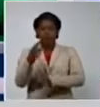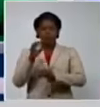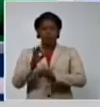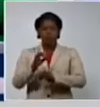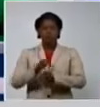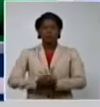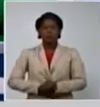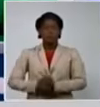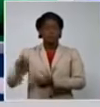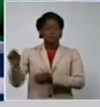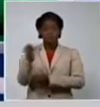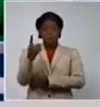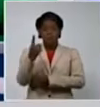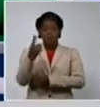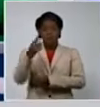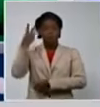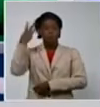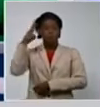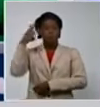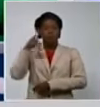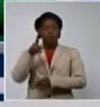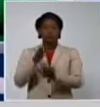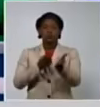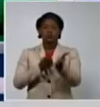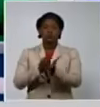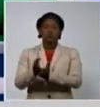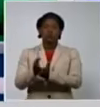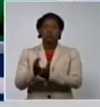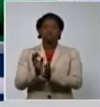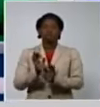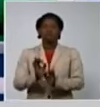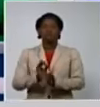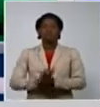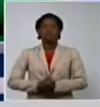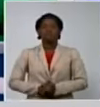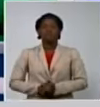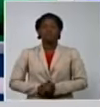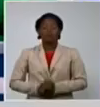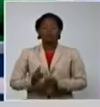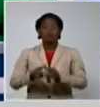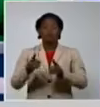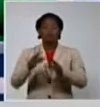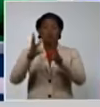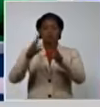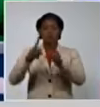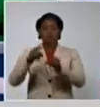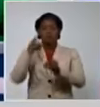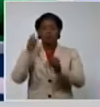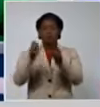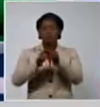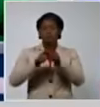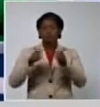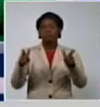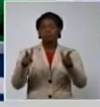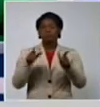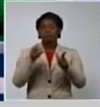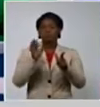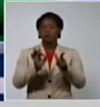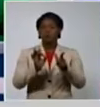México se mantiene con la tasa de letalidad superior del